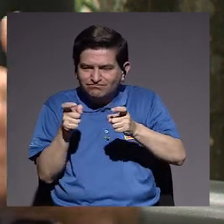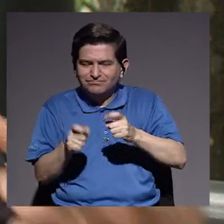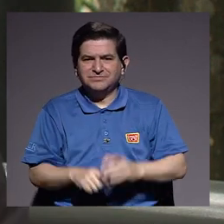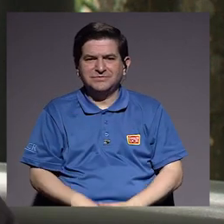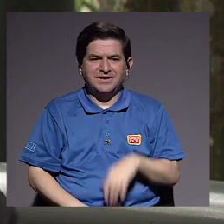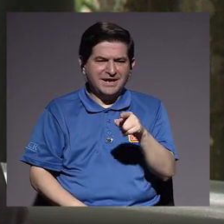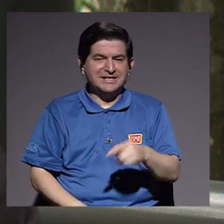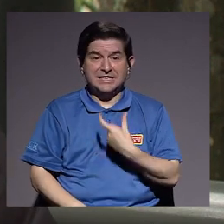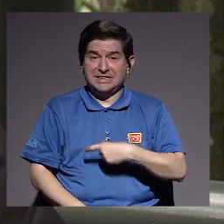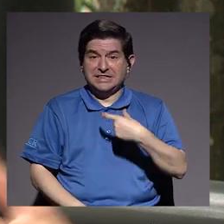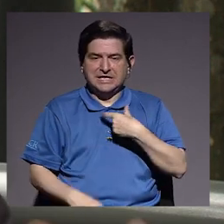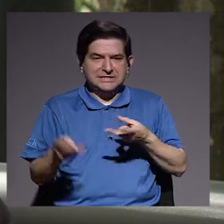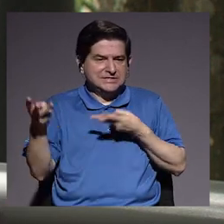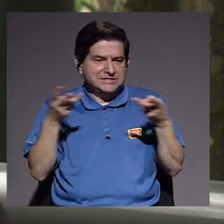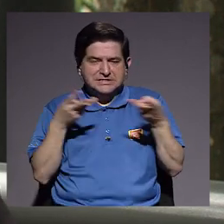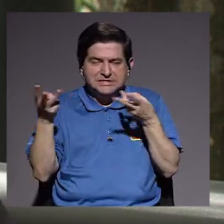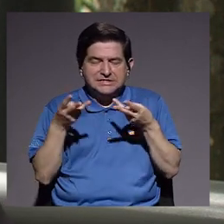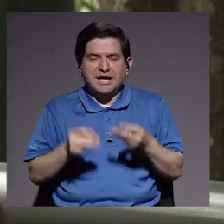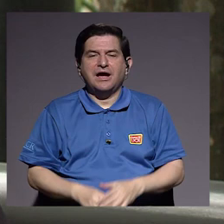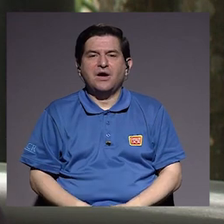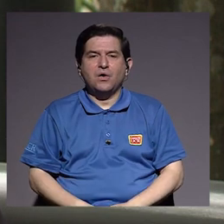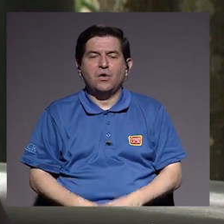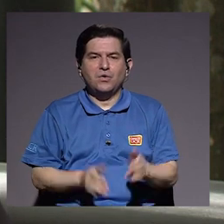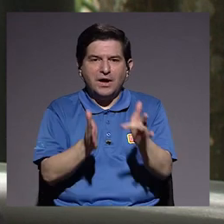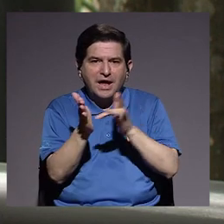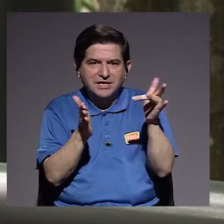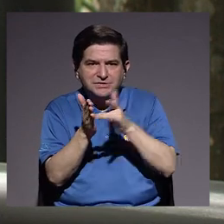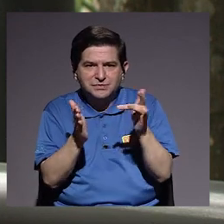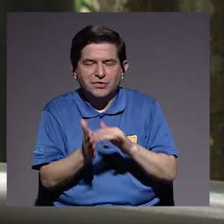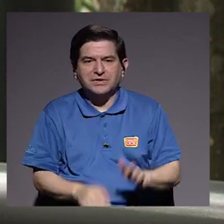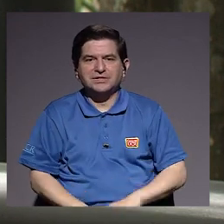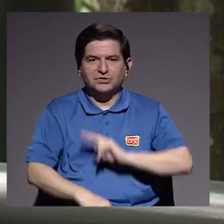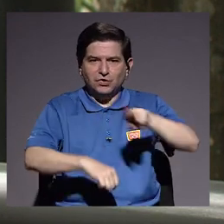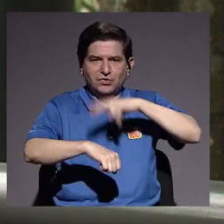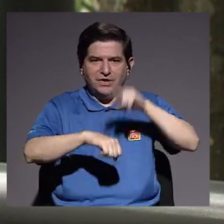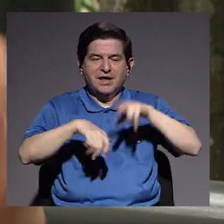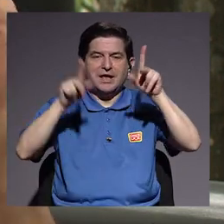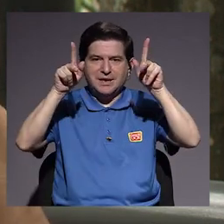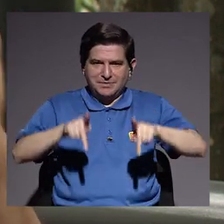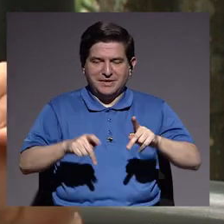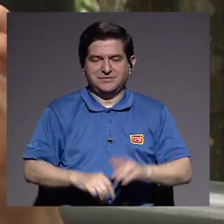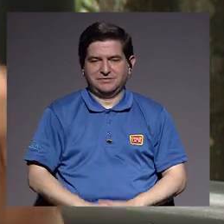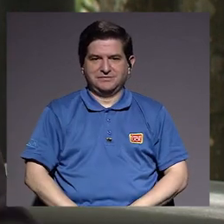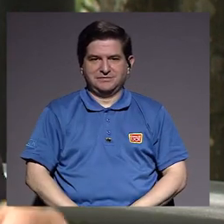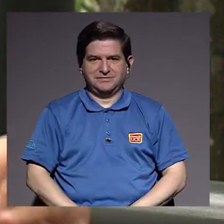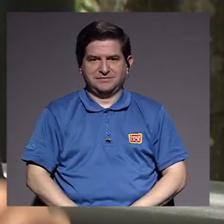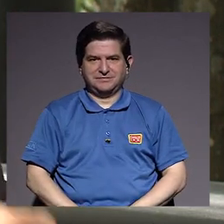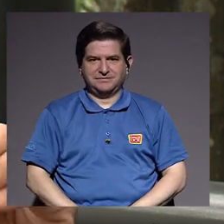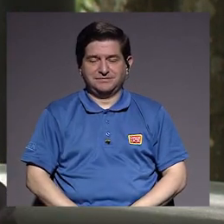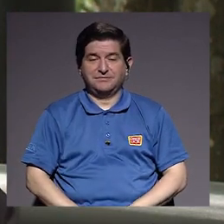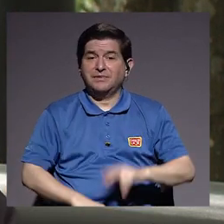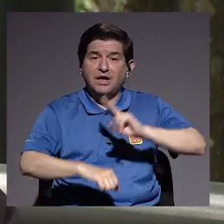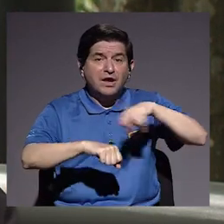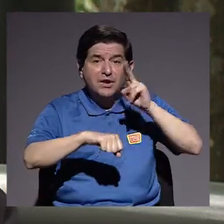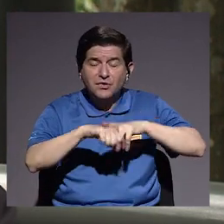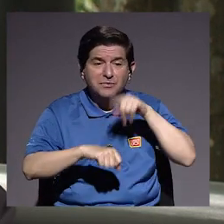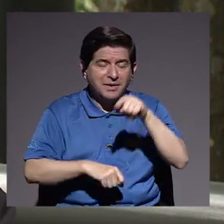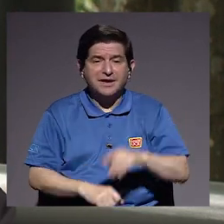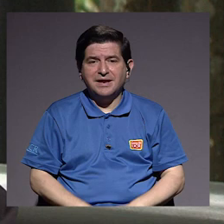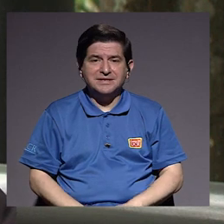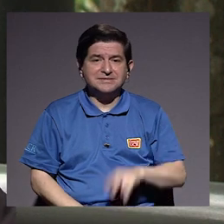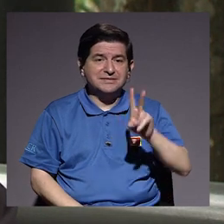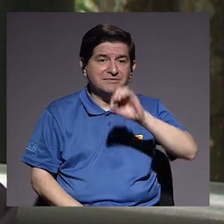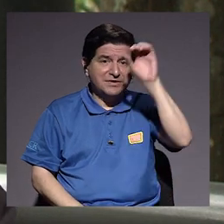la sobreexplotación de la naturaleza y la sobreexplotación de los seres humanos, de las personas. Uh-huh. Y generalmente son este 20% de personas empobrecidas, de